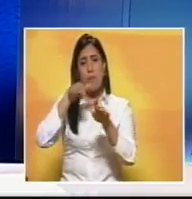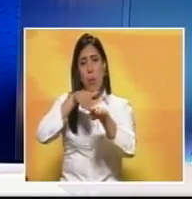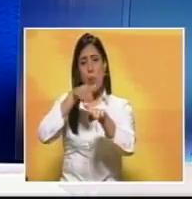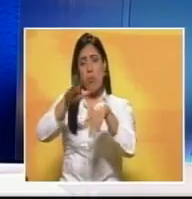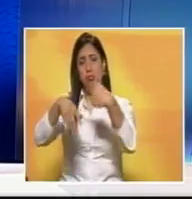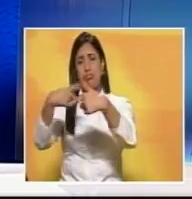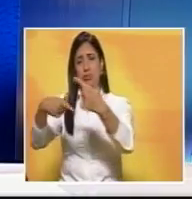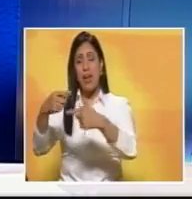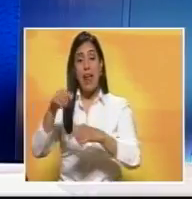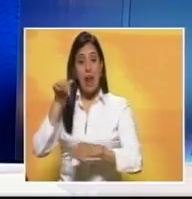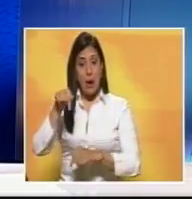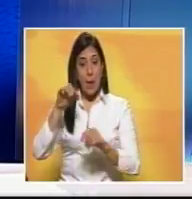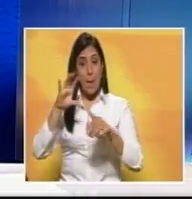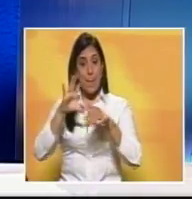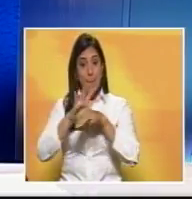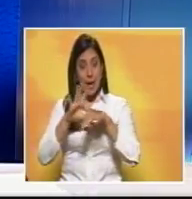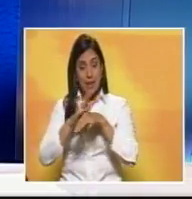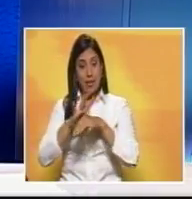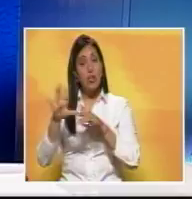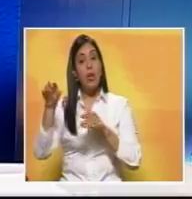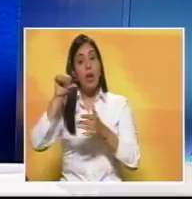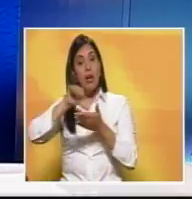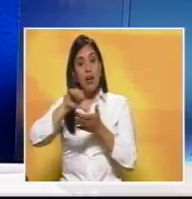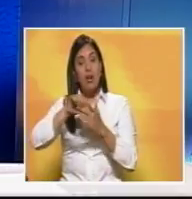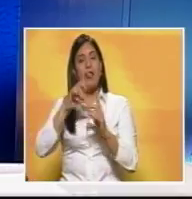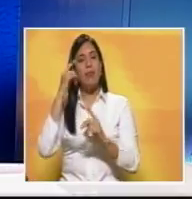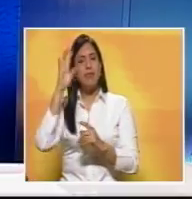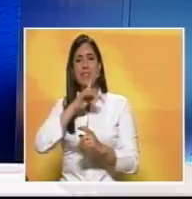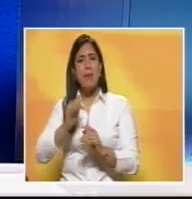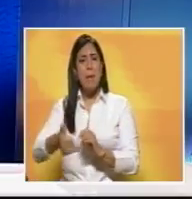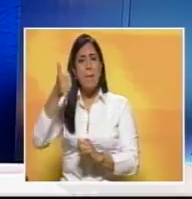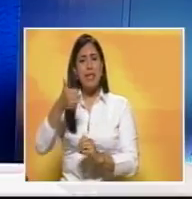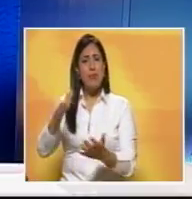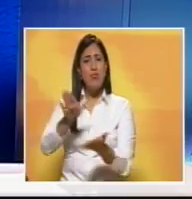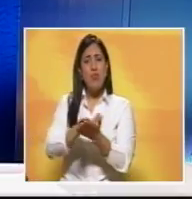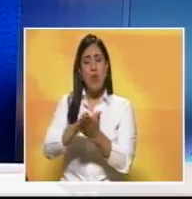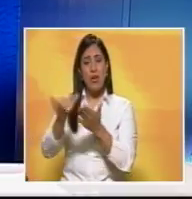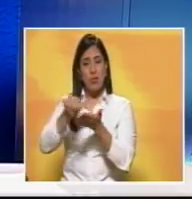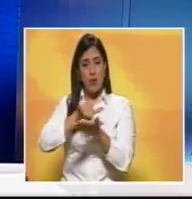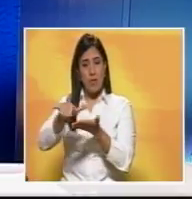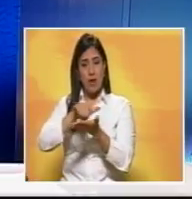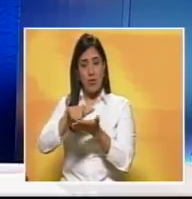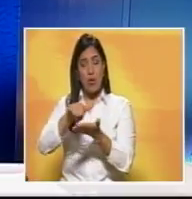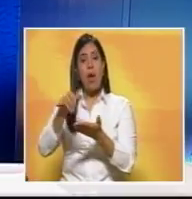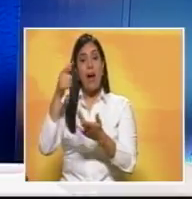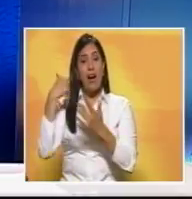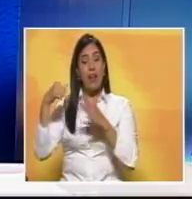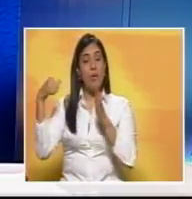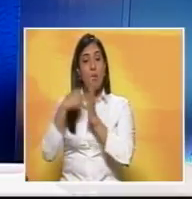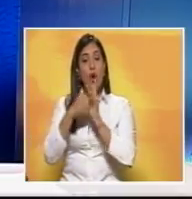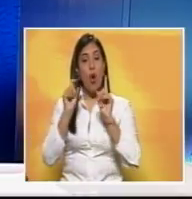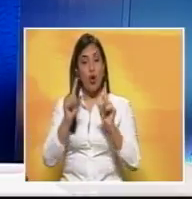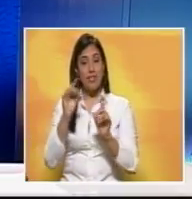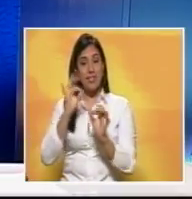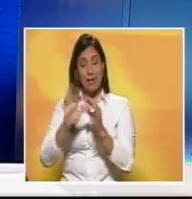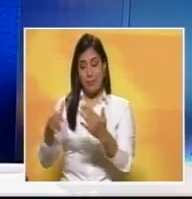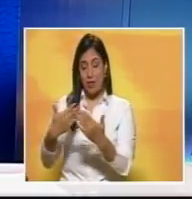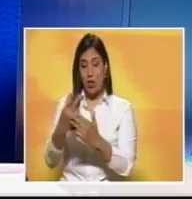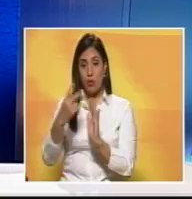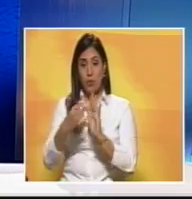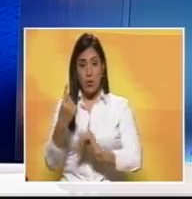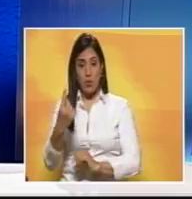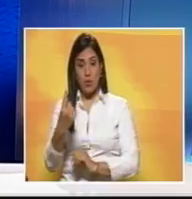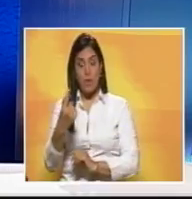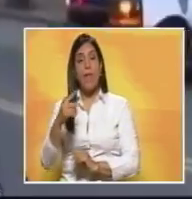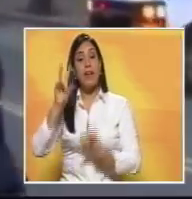múltiple registrado este martes en Manhattan, un acto considerado como el más mortífero en Nueva York desde los atentados del 11 de septiembre de